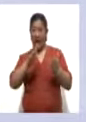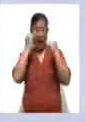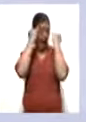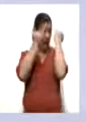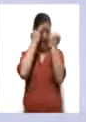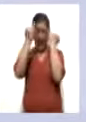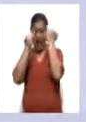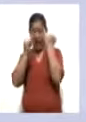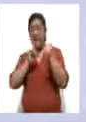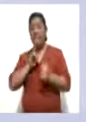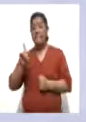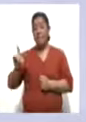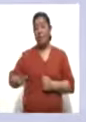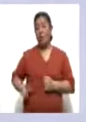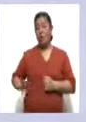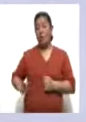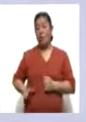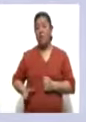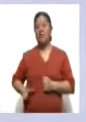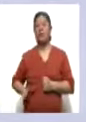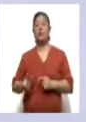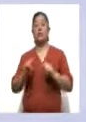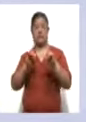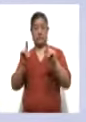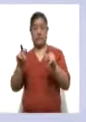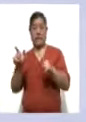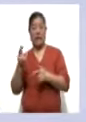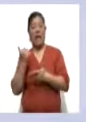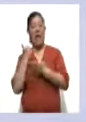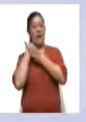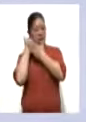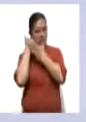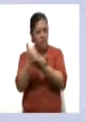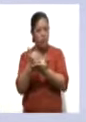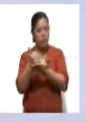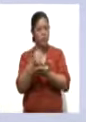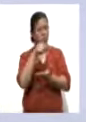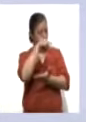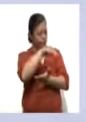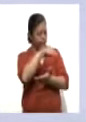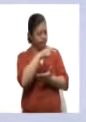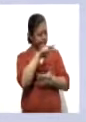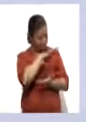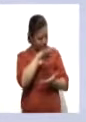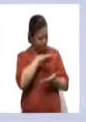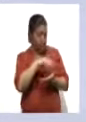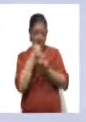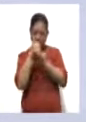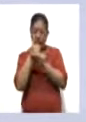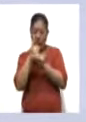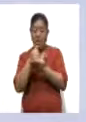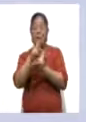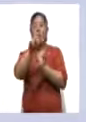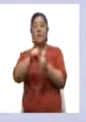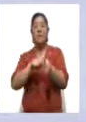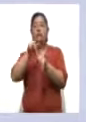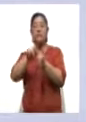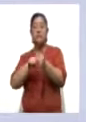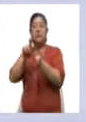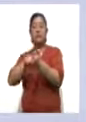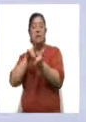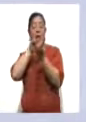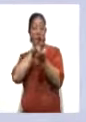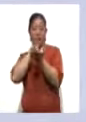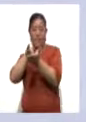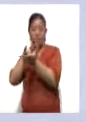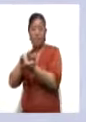Tlaxcala les brinde la mano, les dé los apoyos monetarios mensuales que reciben, pero